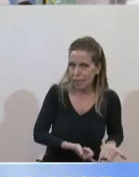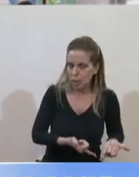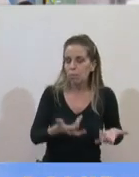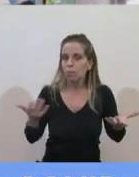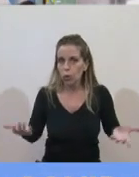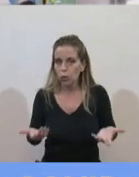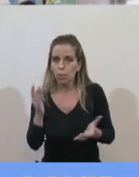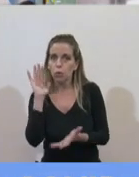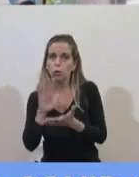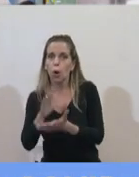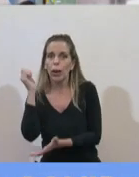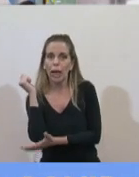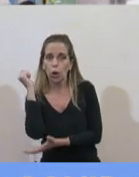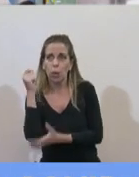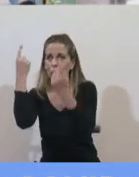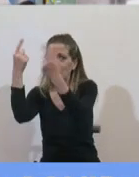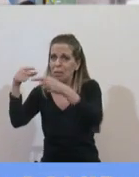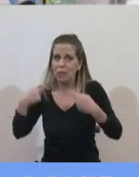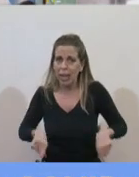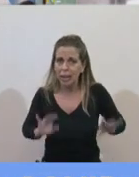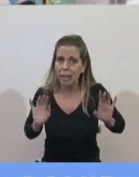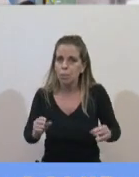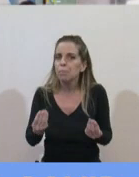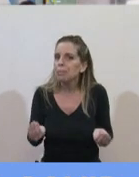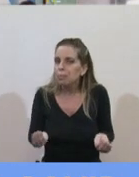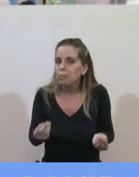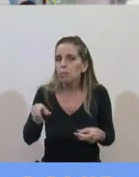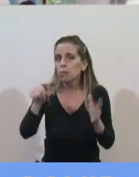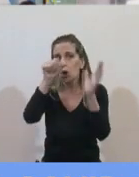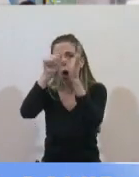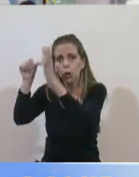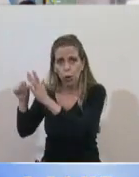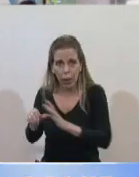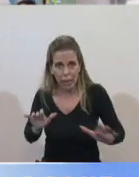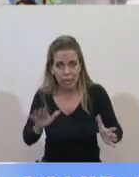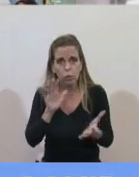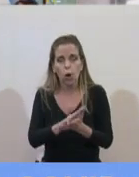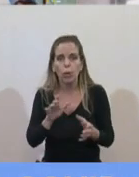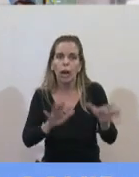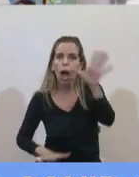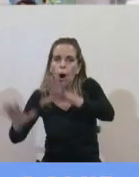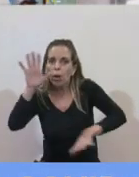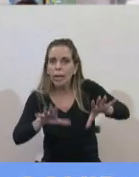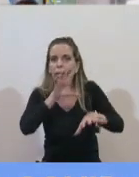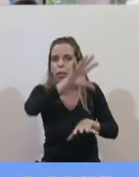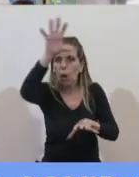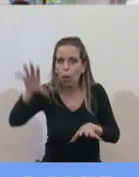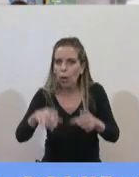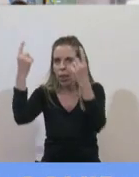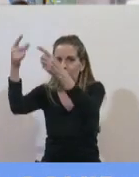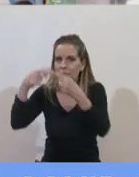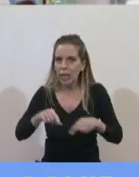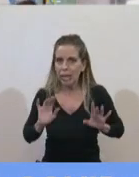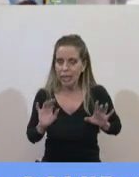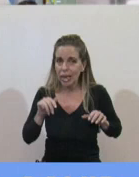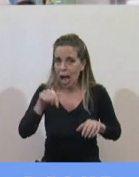informalidad que no es lo mismo que vulnerabilidad la otra que tenemos heterogéneo la distribución demográfica y además tenemos que abordar esto